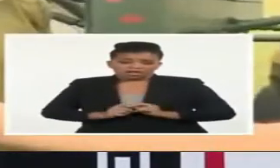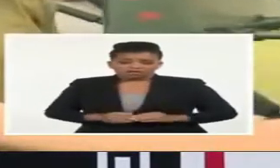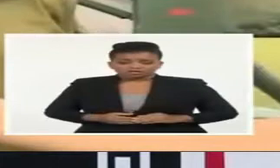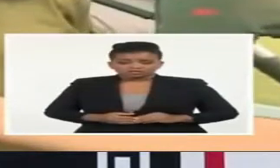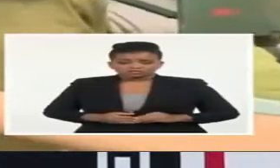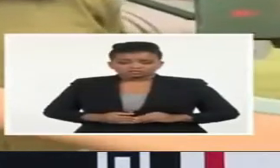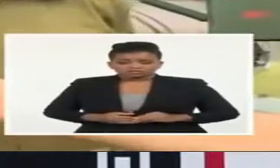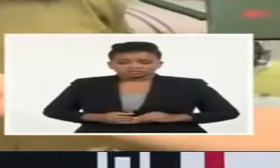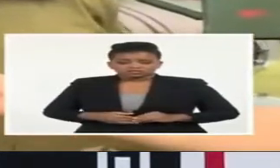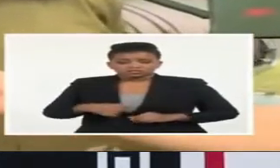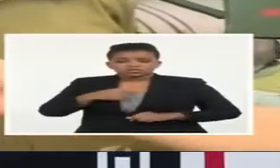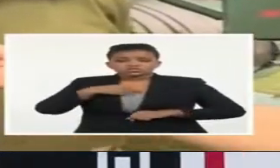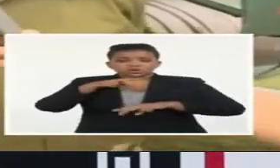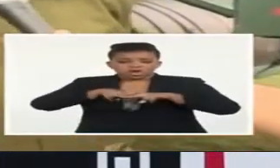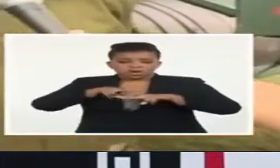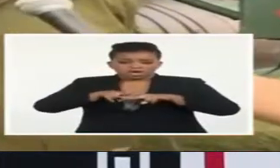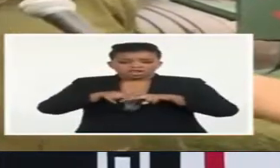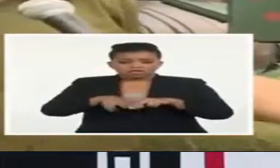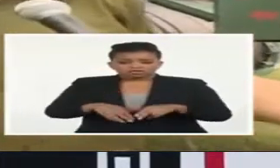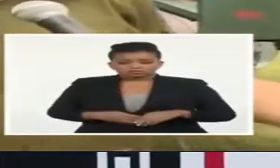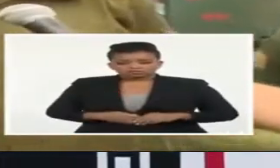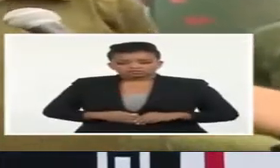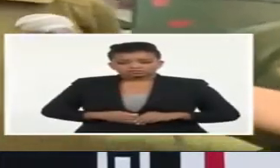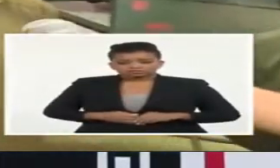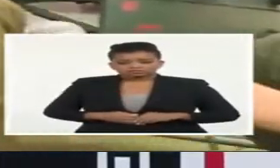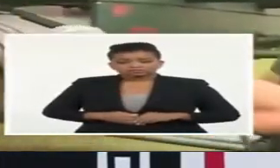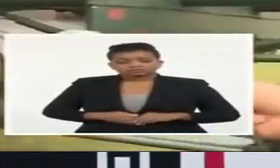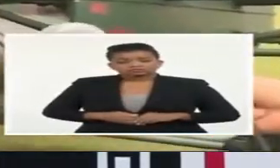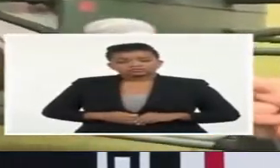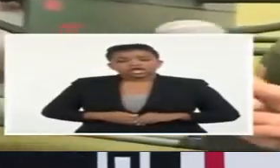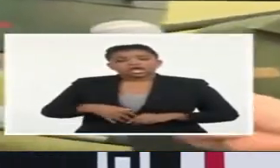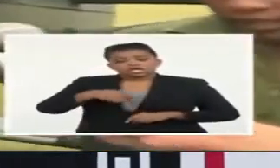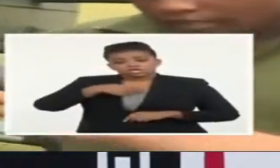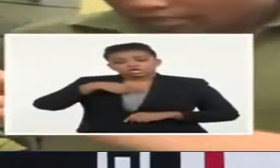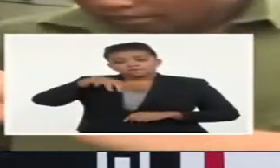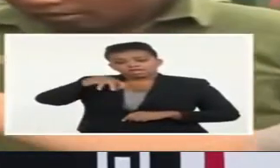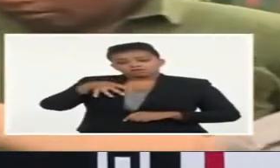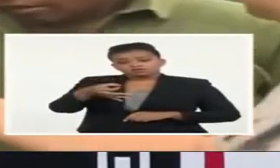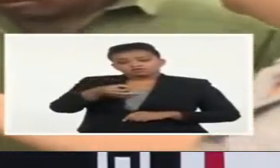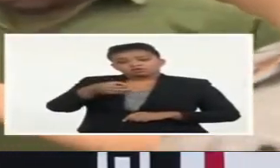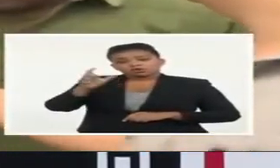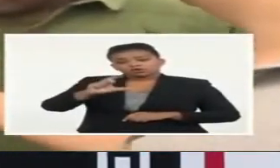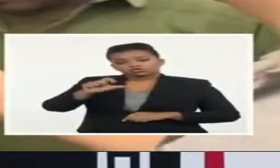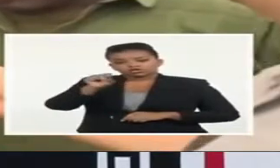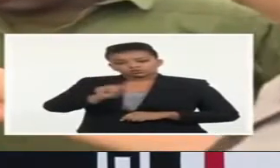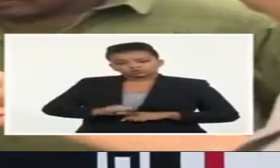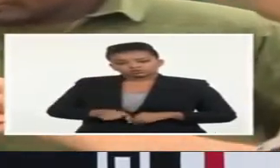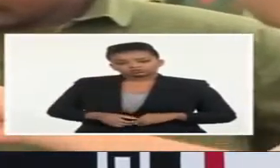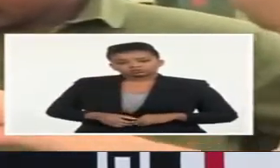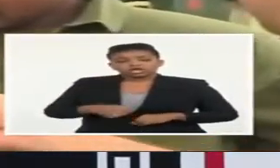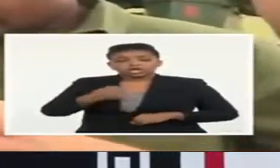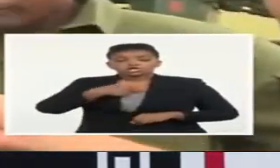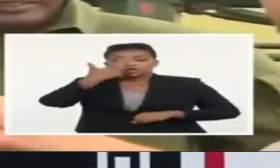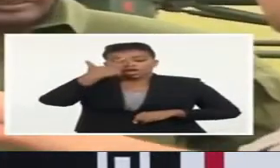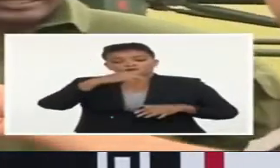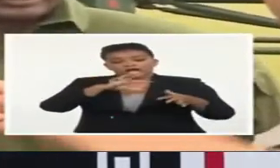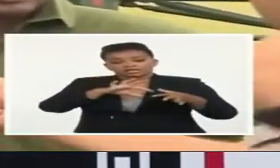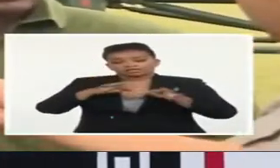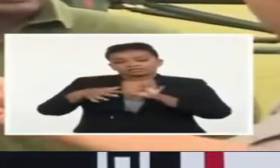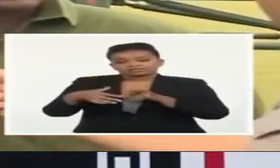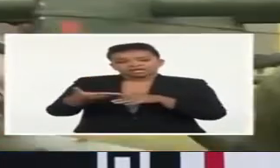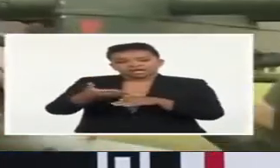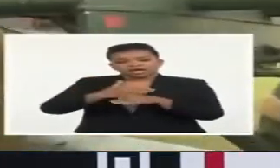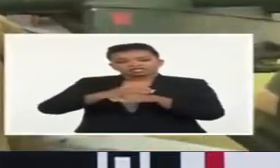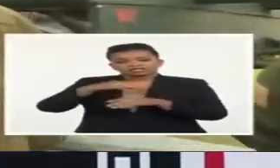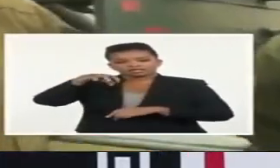la seguridad de esos tanqueros. Usted es responsable. Ahí no vamos a buscar